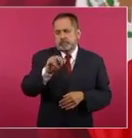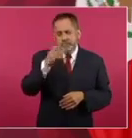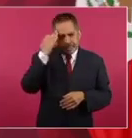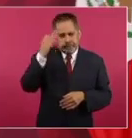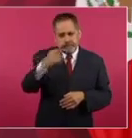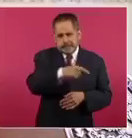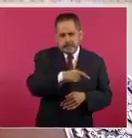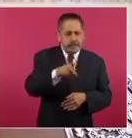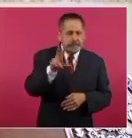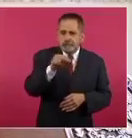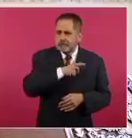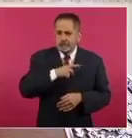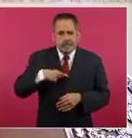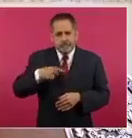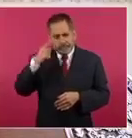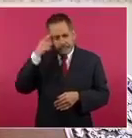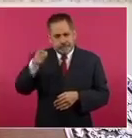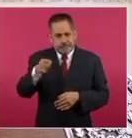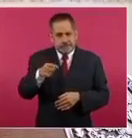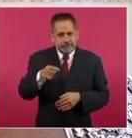no olvidar algo,